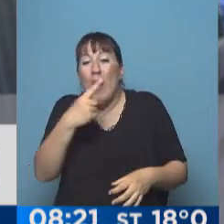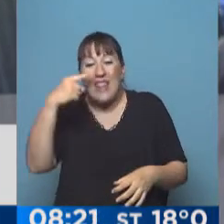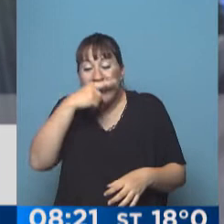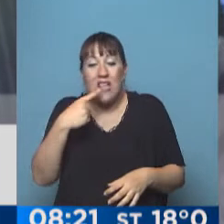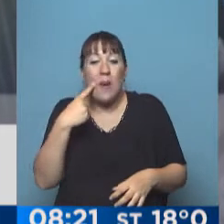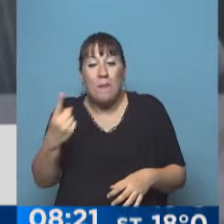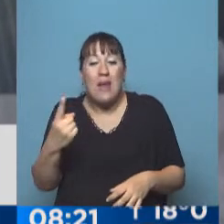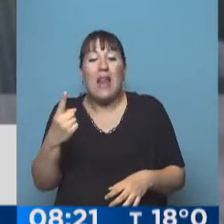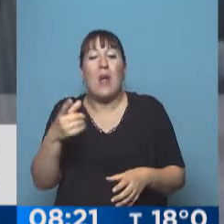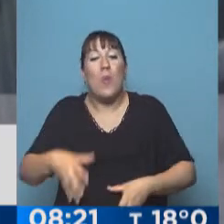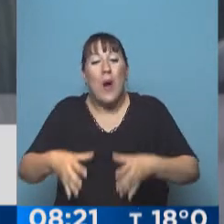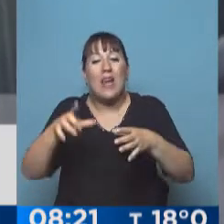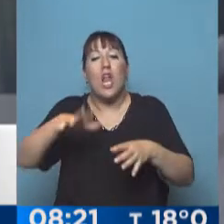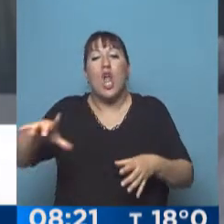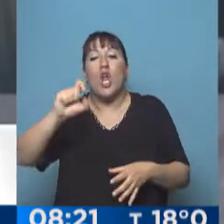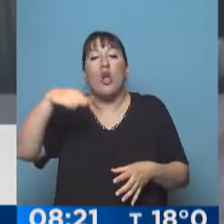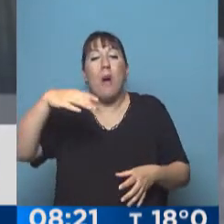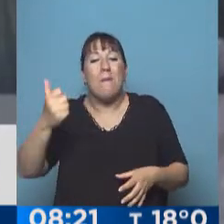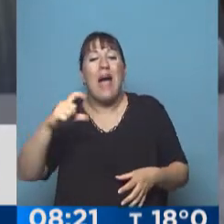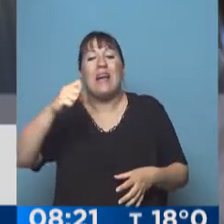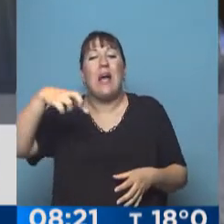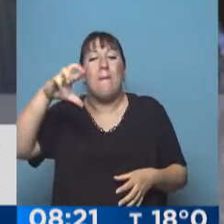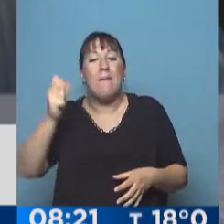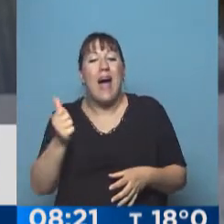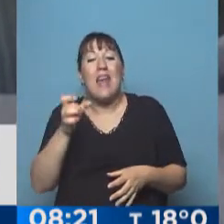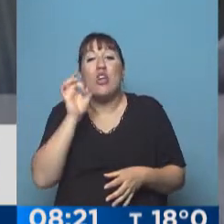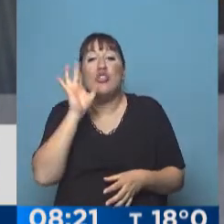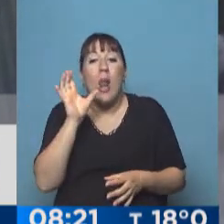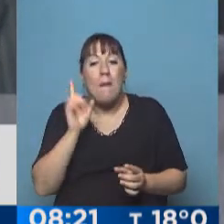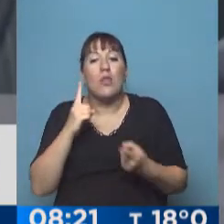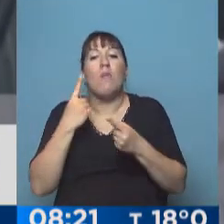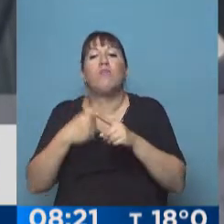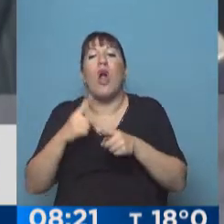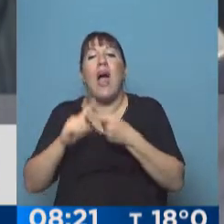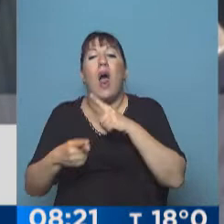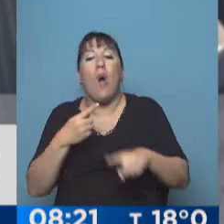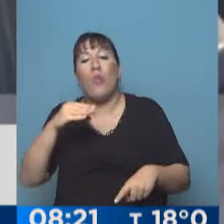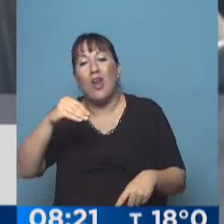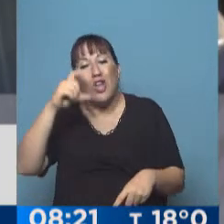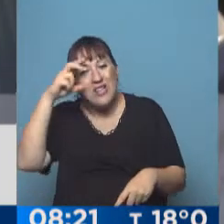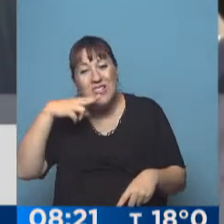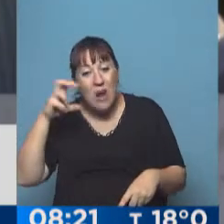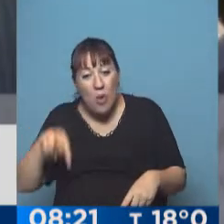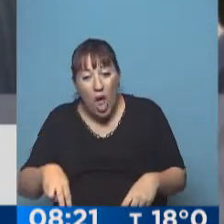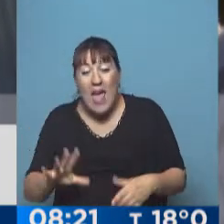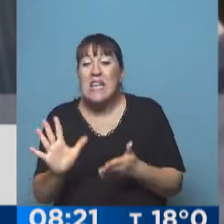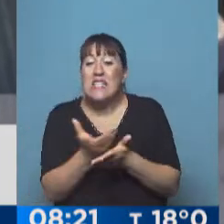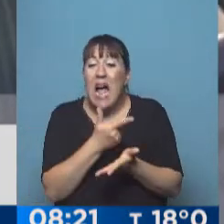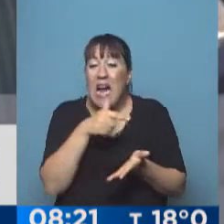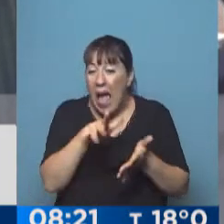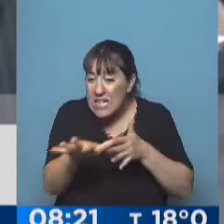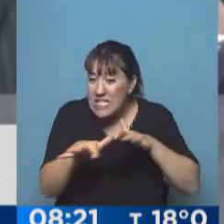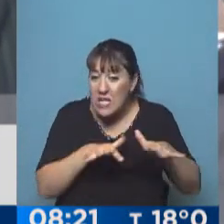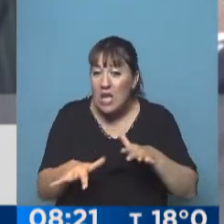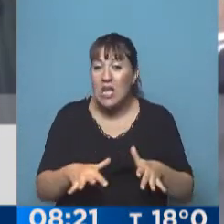loma campana solamente por el acuerdo con chevron y las y este tipo de actividades sacar esta situación en la cual que hay que